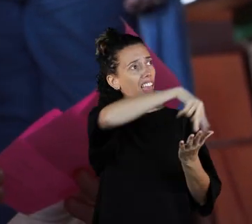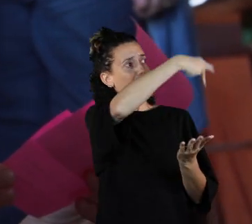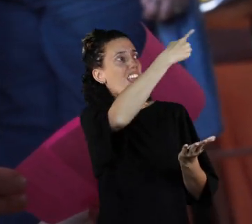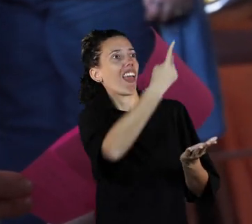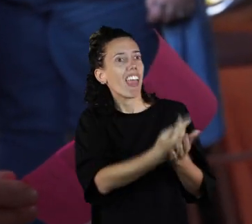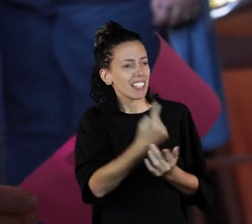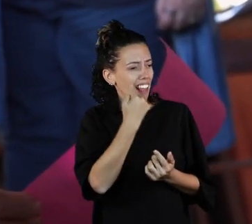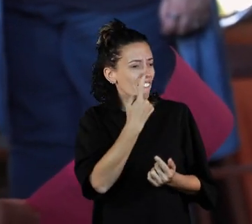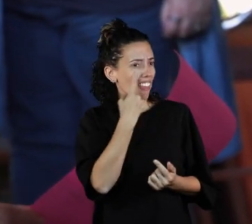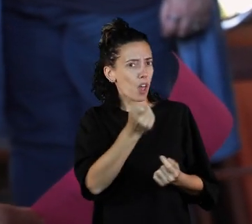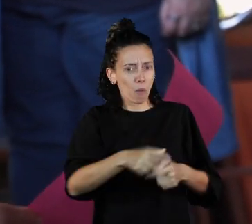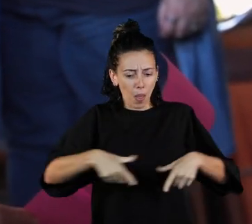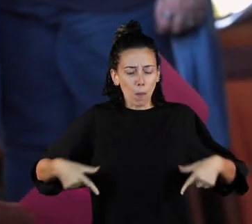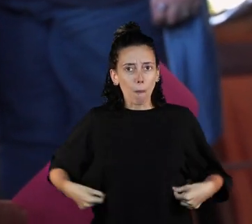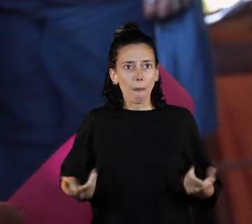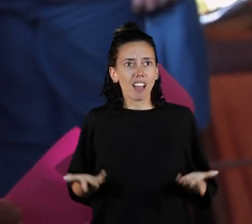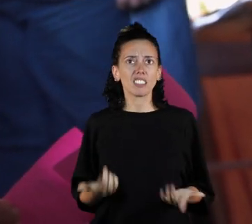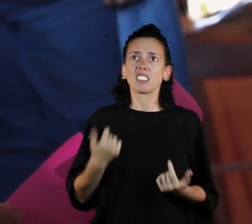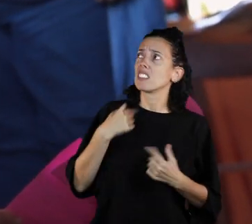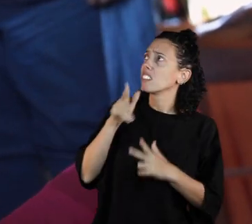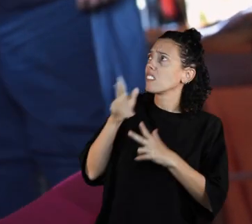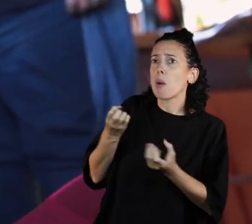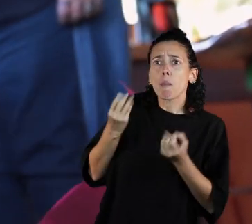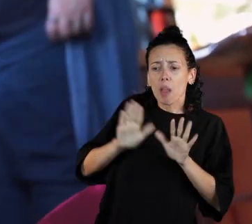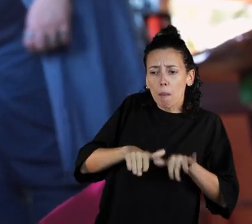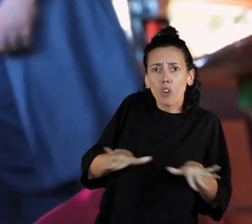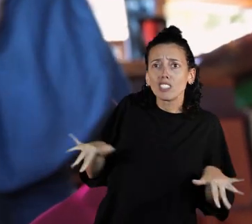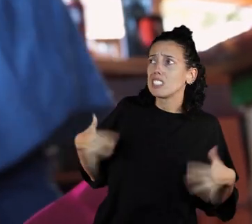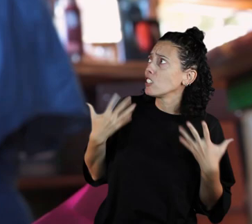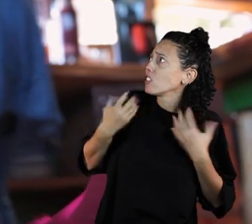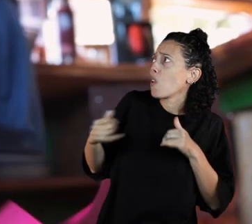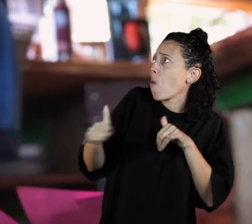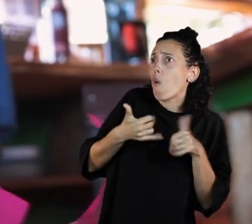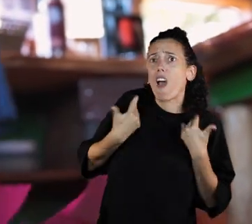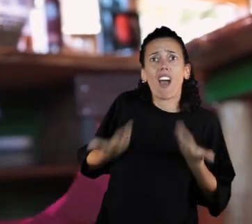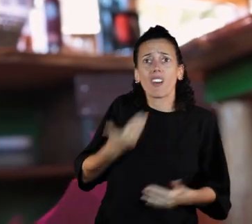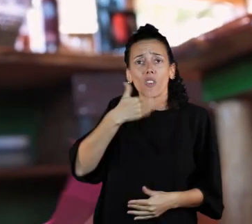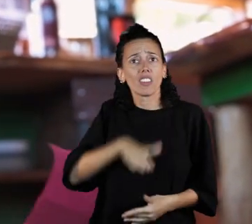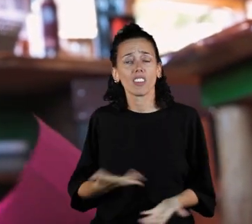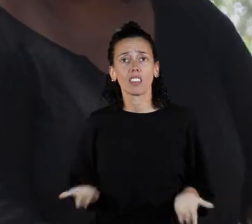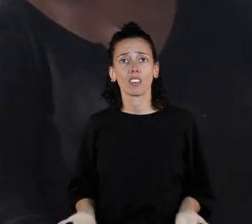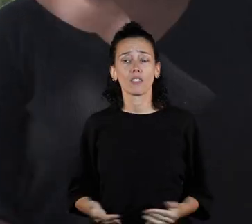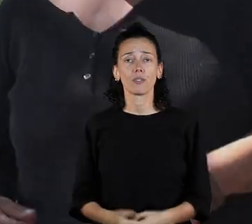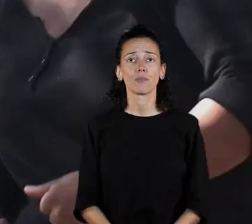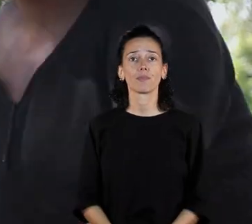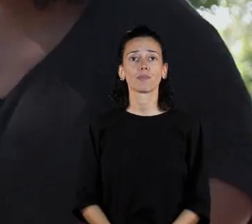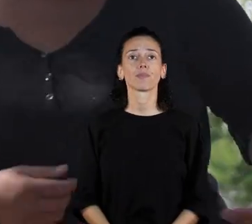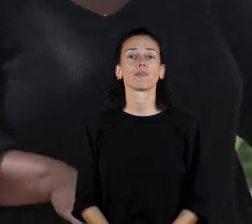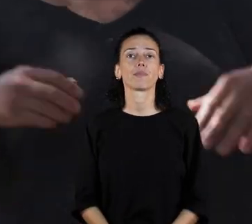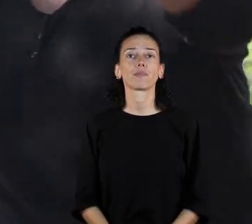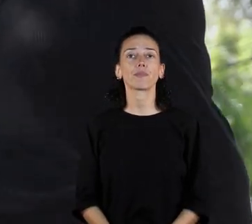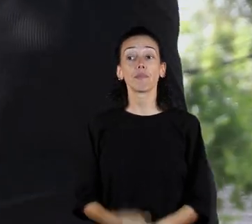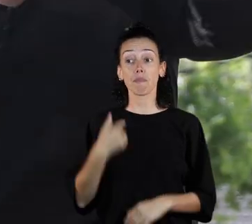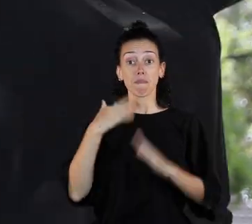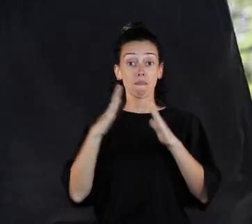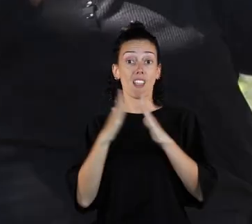vuelta trepando porque se me veía la bombacha, a lo que respondía yo, ¿por qué me ponen pollera para jugar?